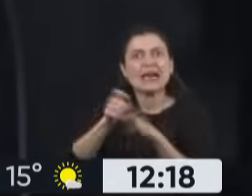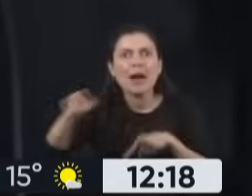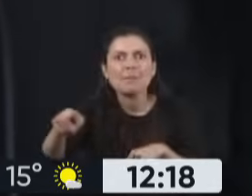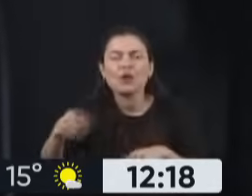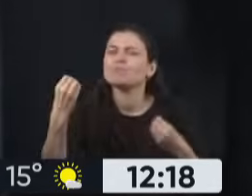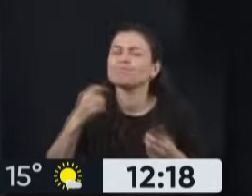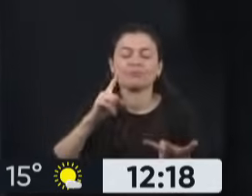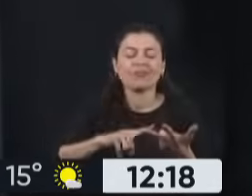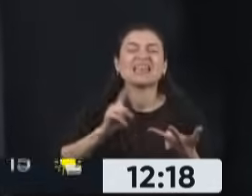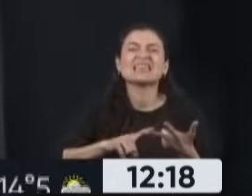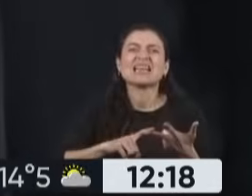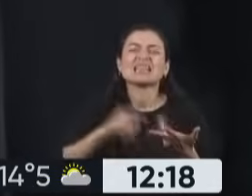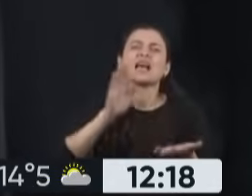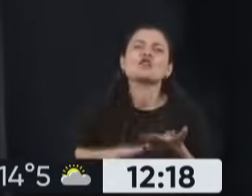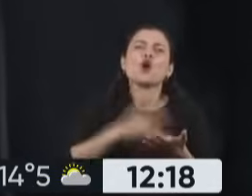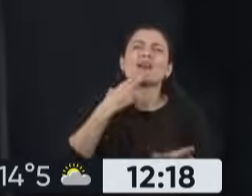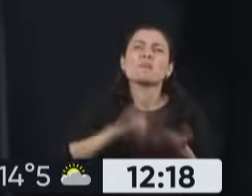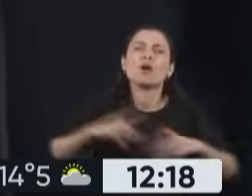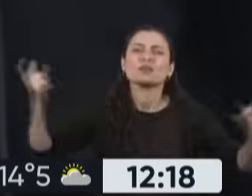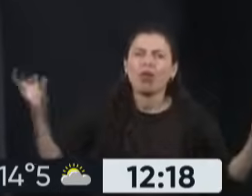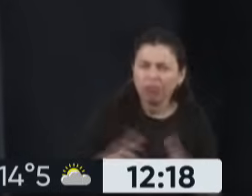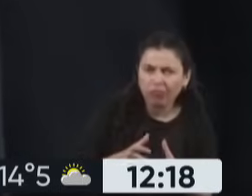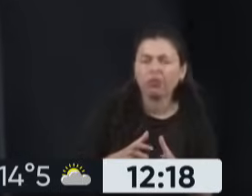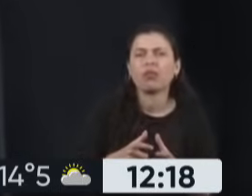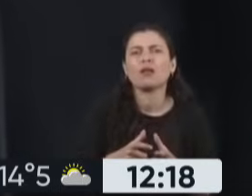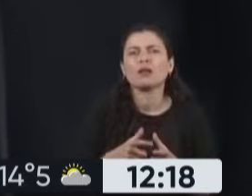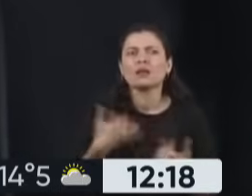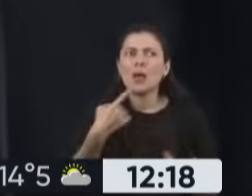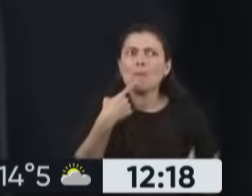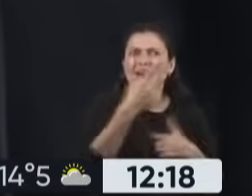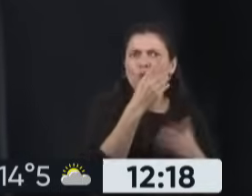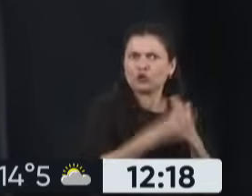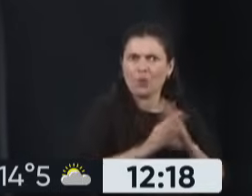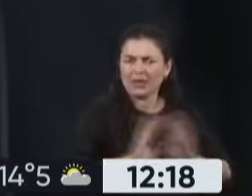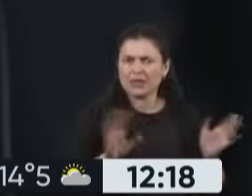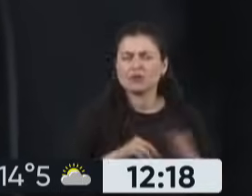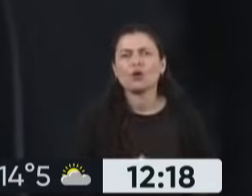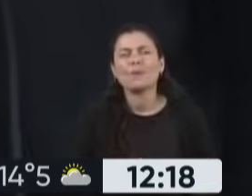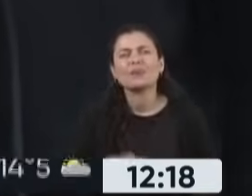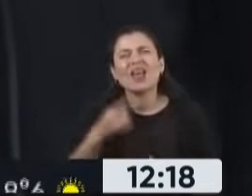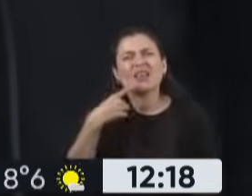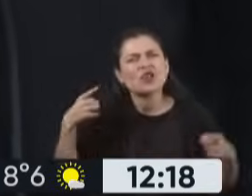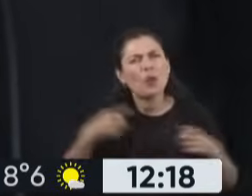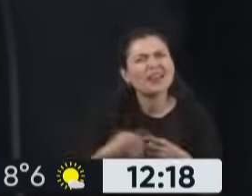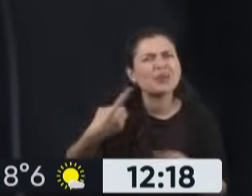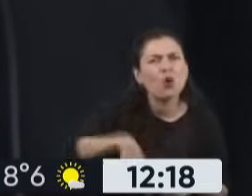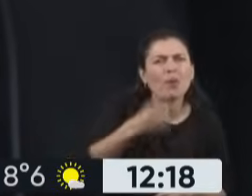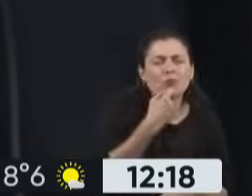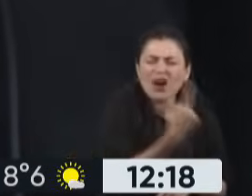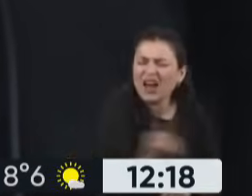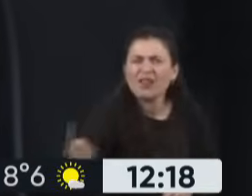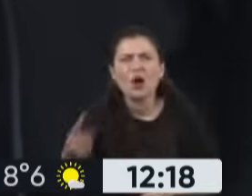simplificación tributaria que esto significa, y eso sí se lo pregunto al ministro, apunta a que cada ciudadano